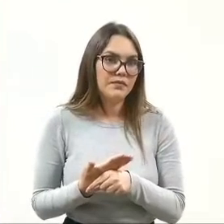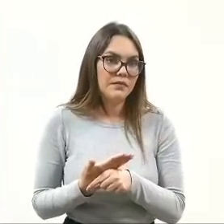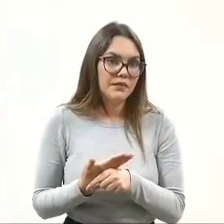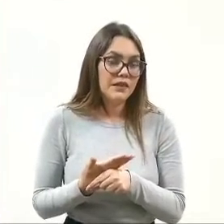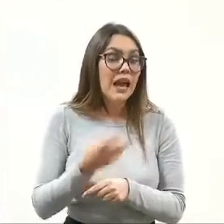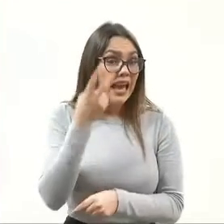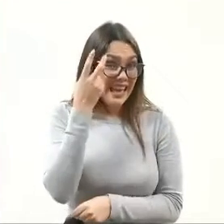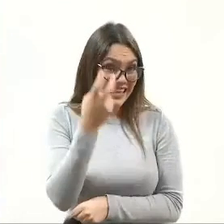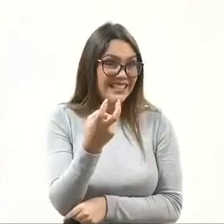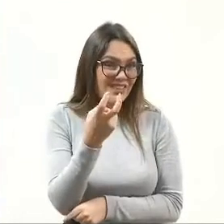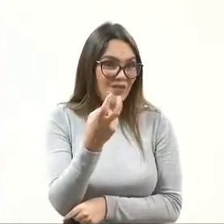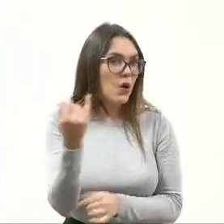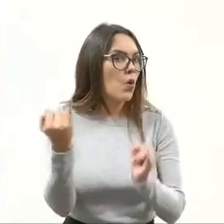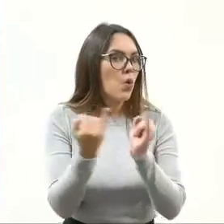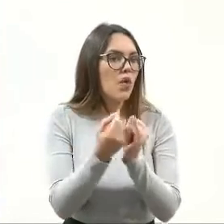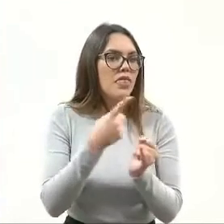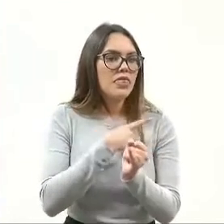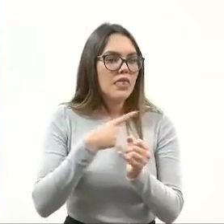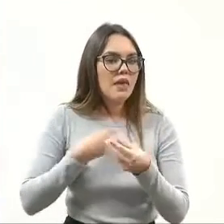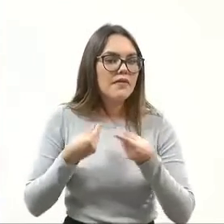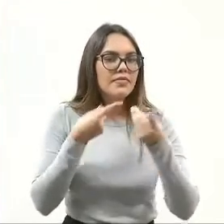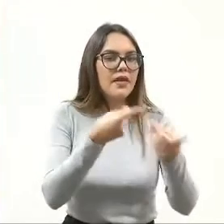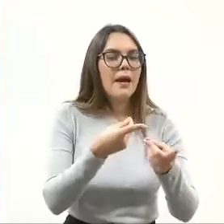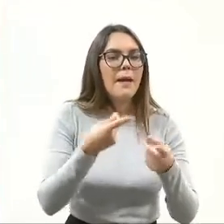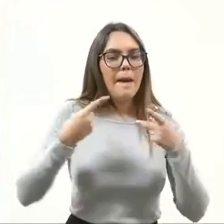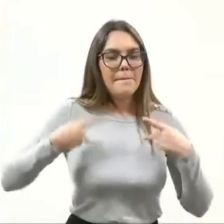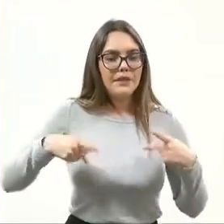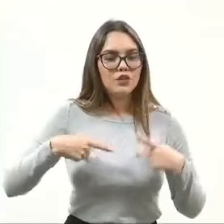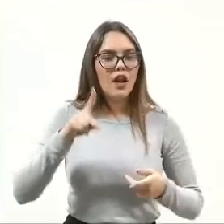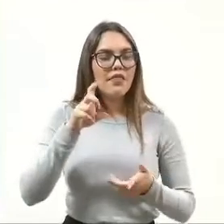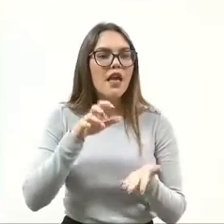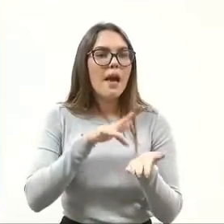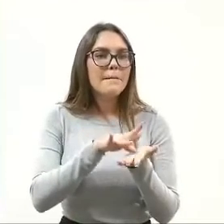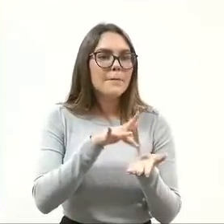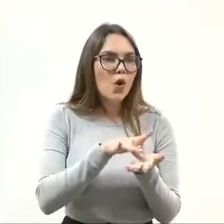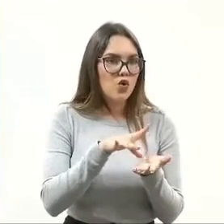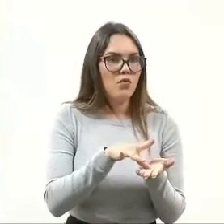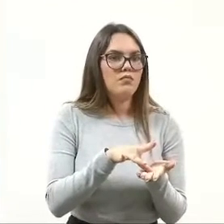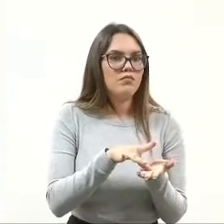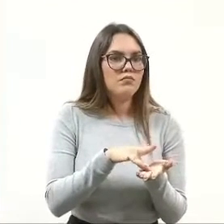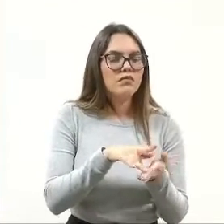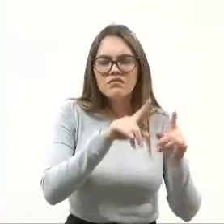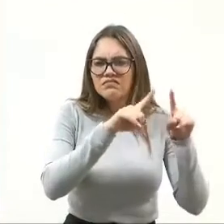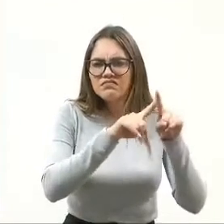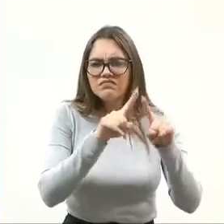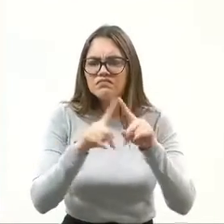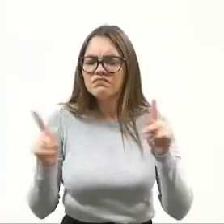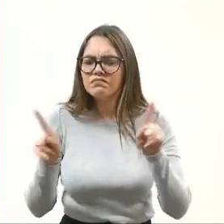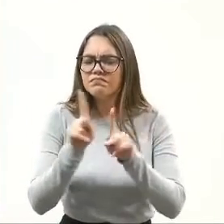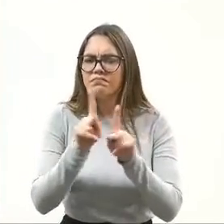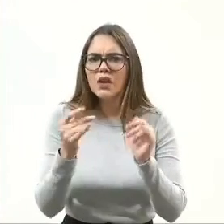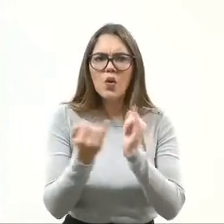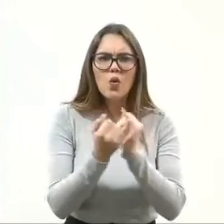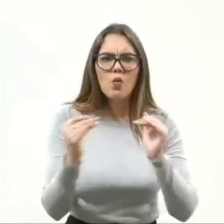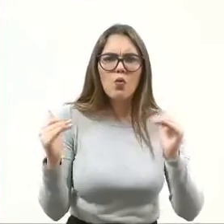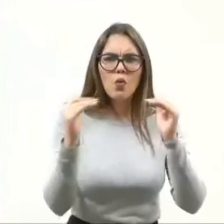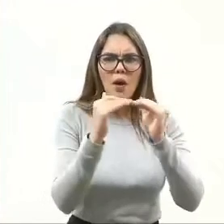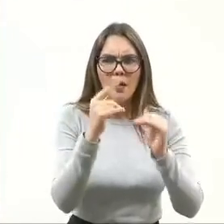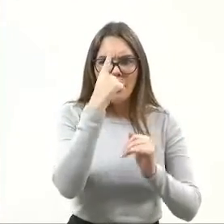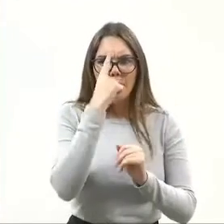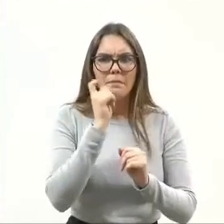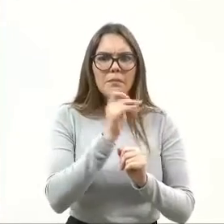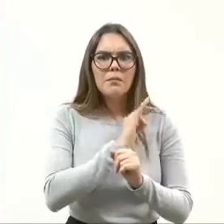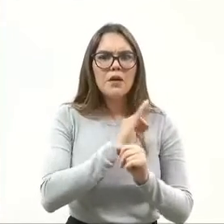apoyo apoyo entre pares generación de espacios que tengan un diseño universal que